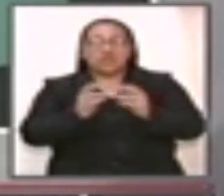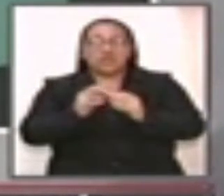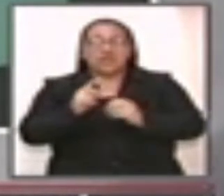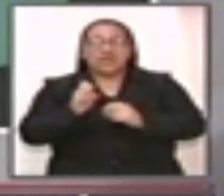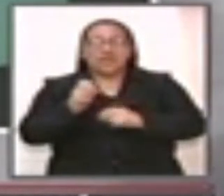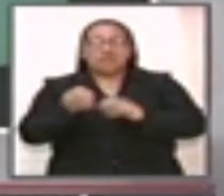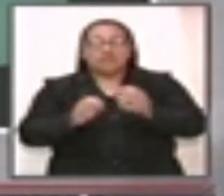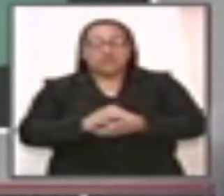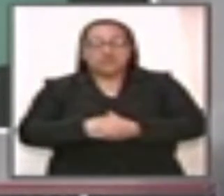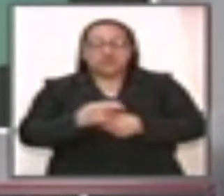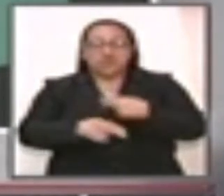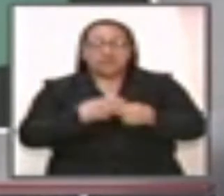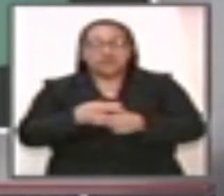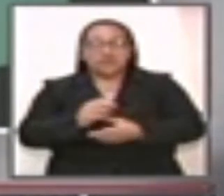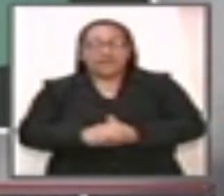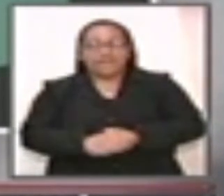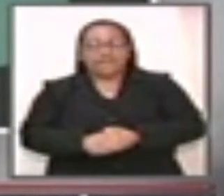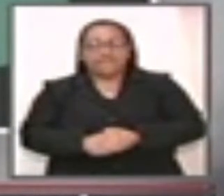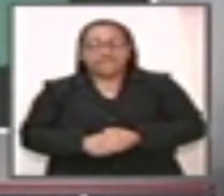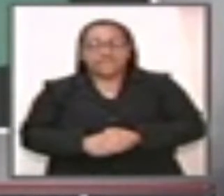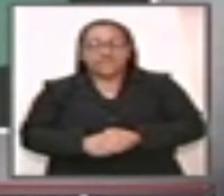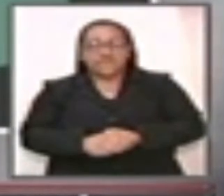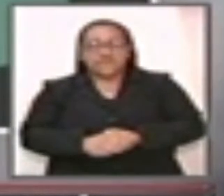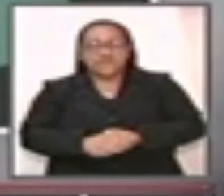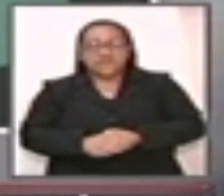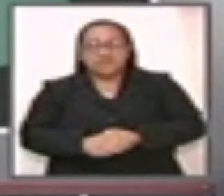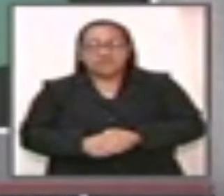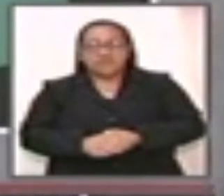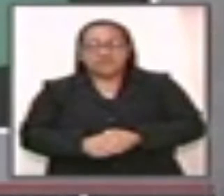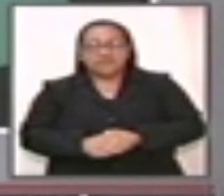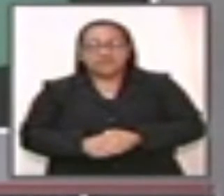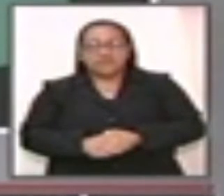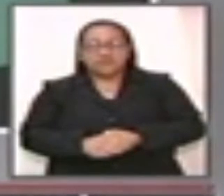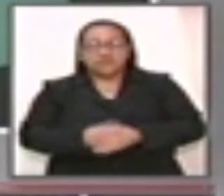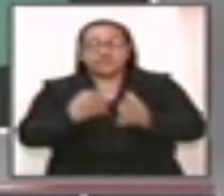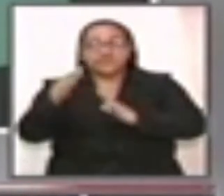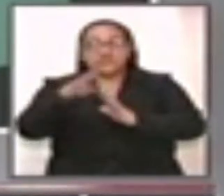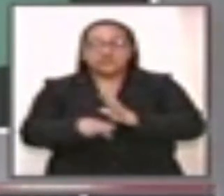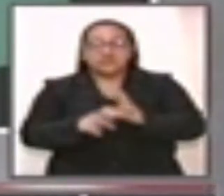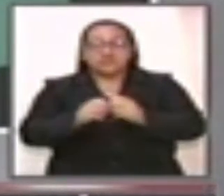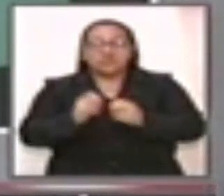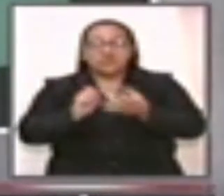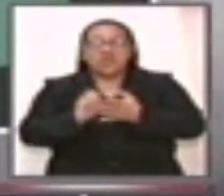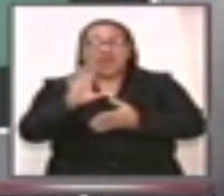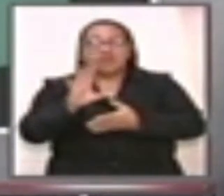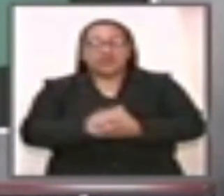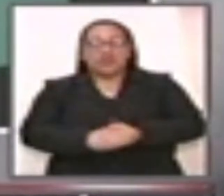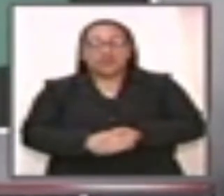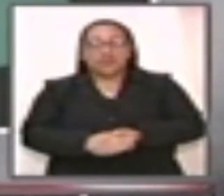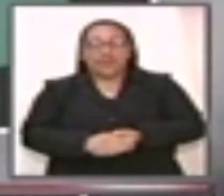del presupuesto nacional. Como ustedes pueden ver en la parte inferior de la lámina,